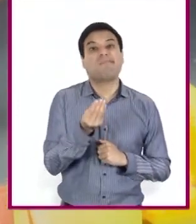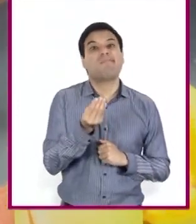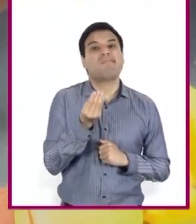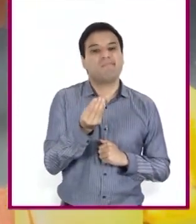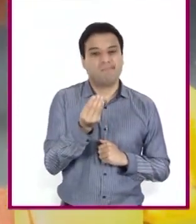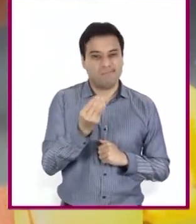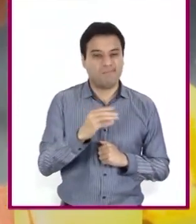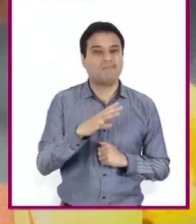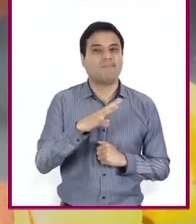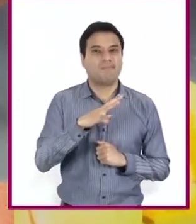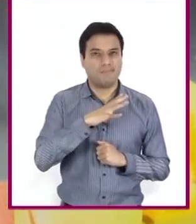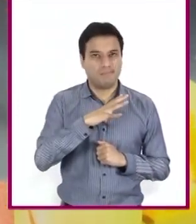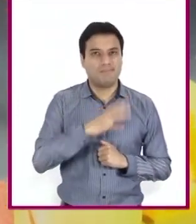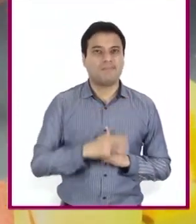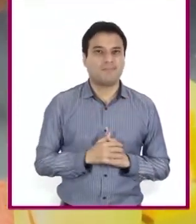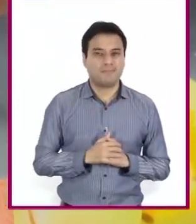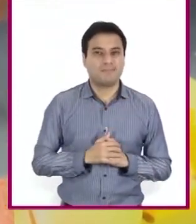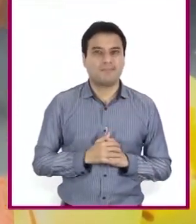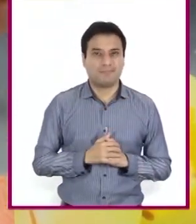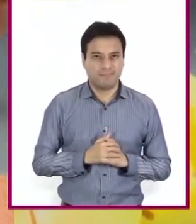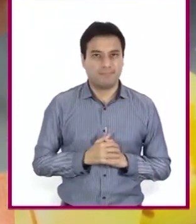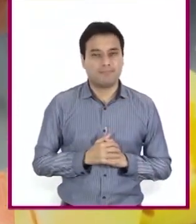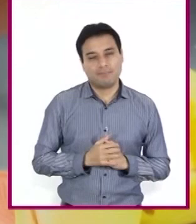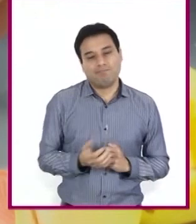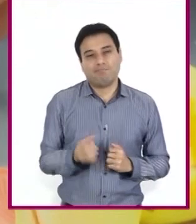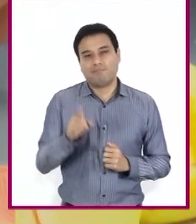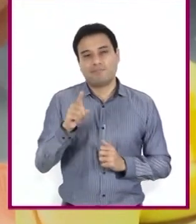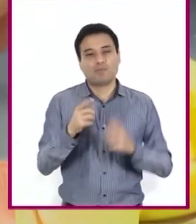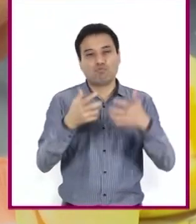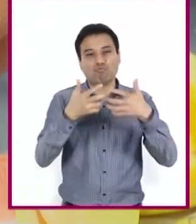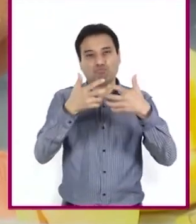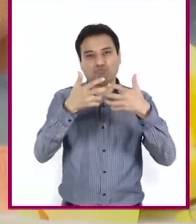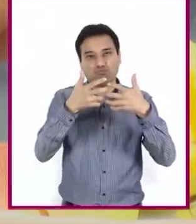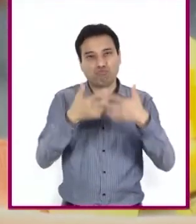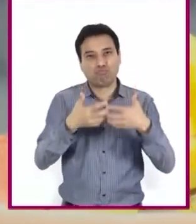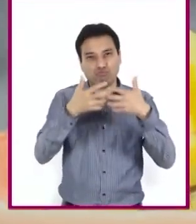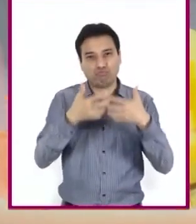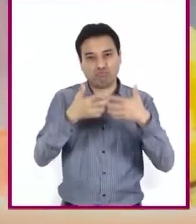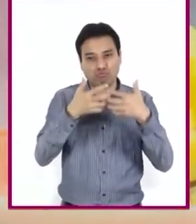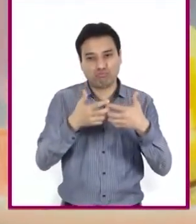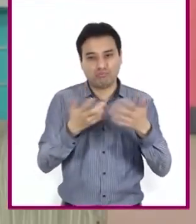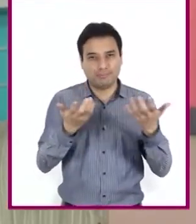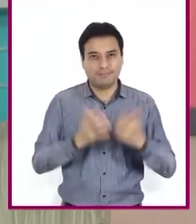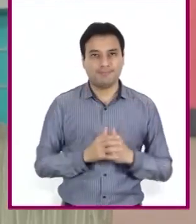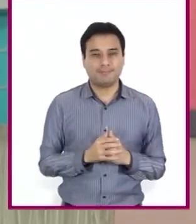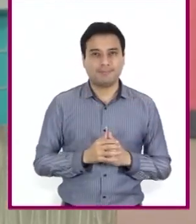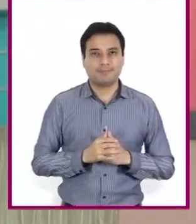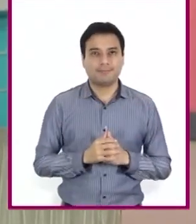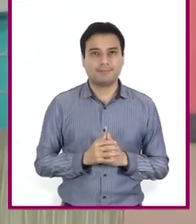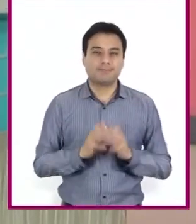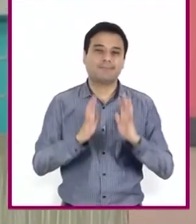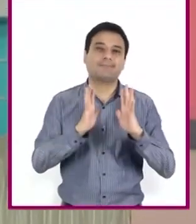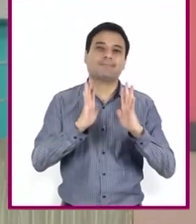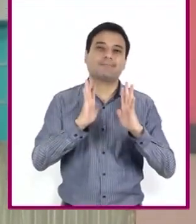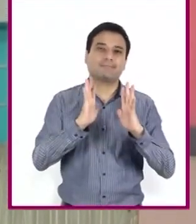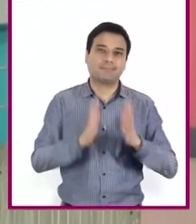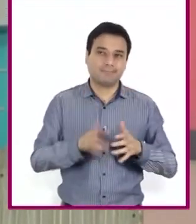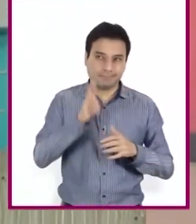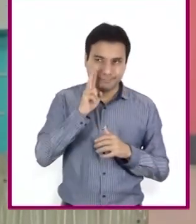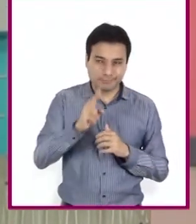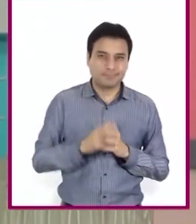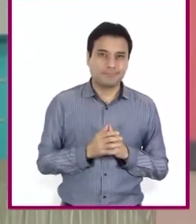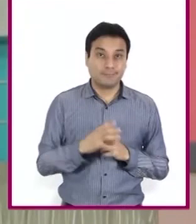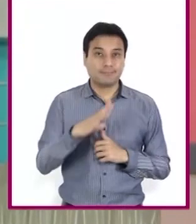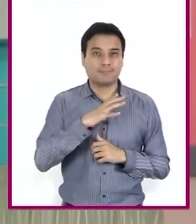carbohidratos. Este es un alimento procesado. Con esto, identificamos los